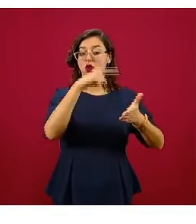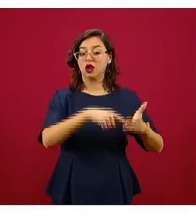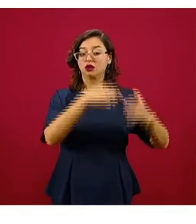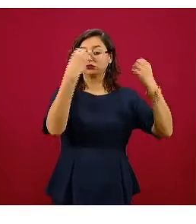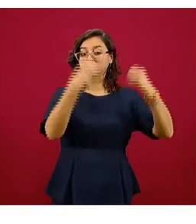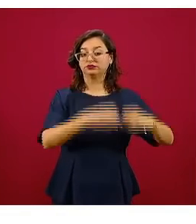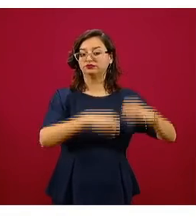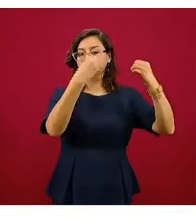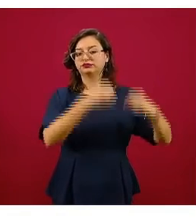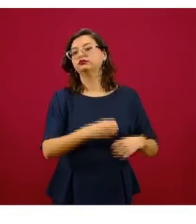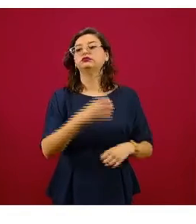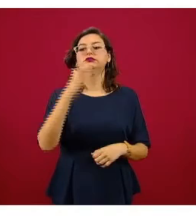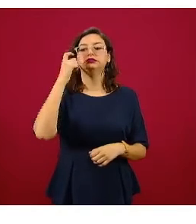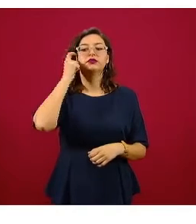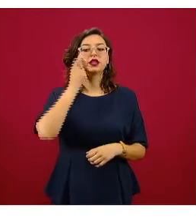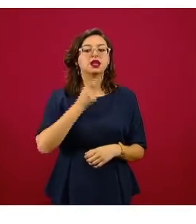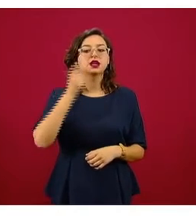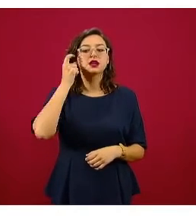que les comentaba.